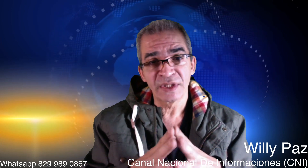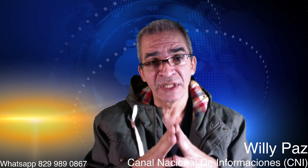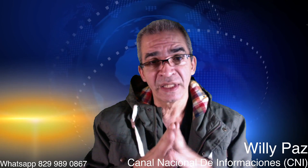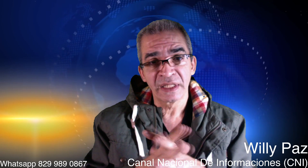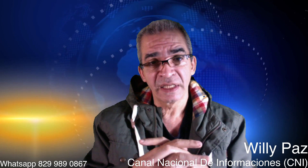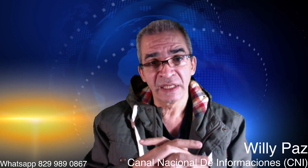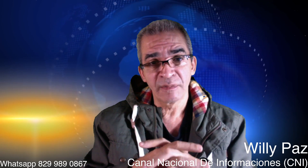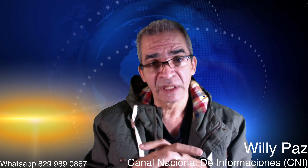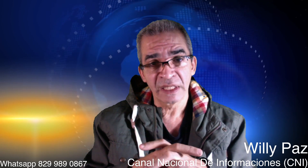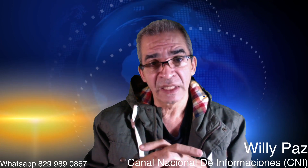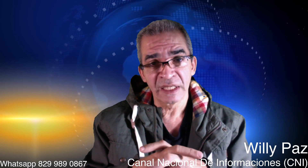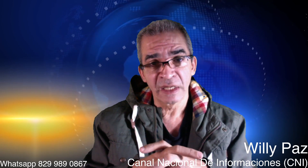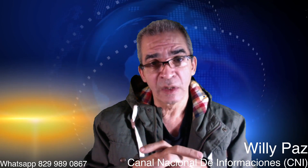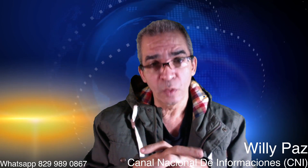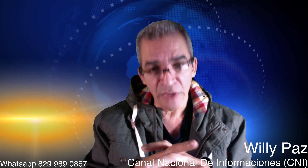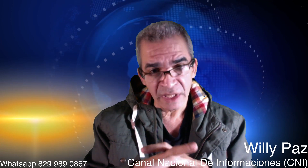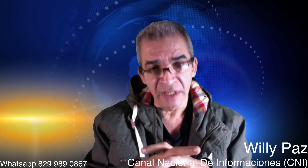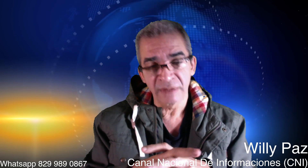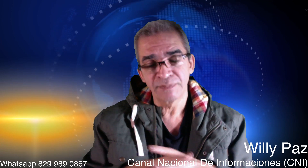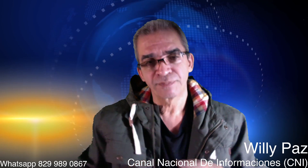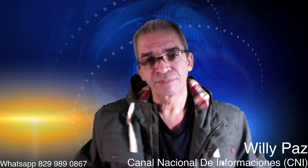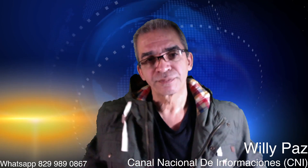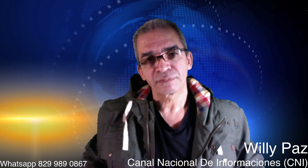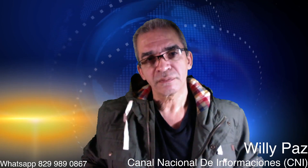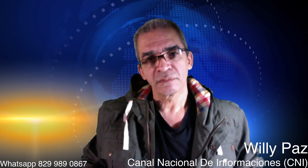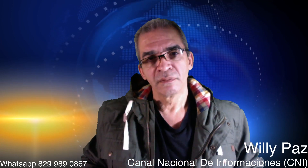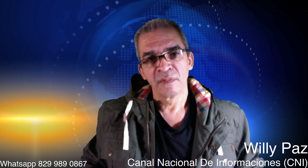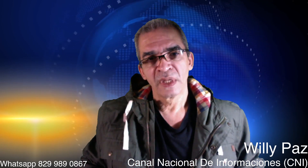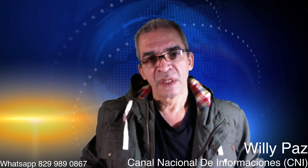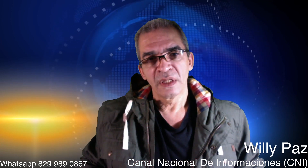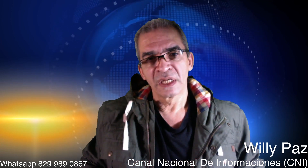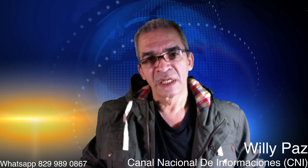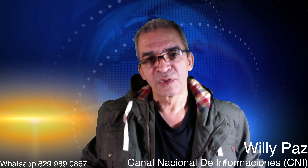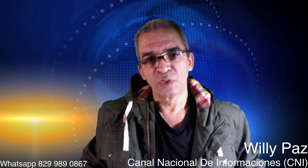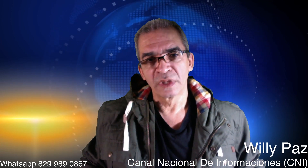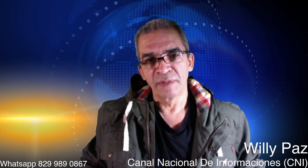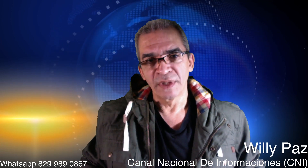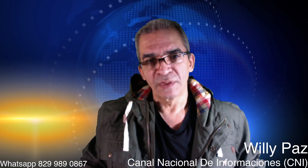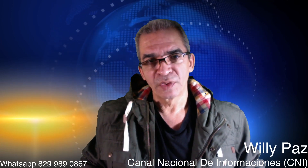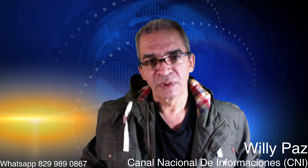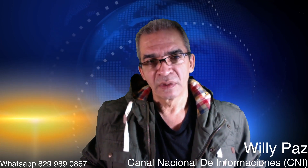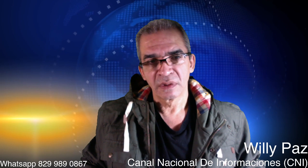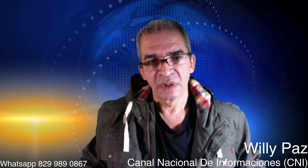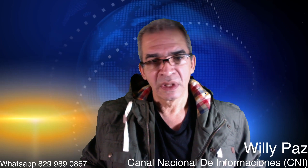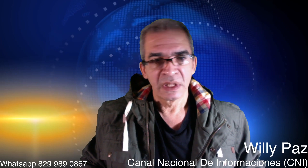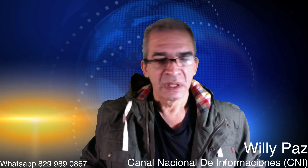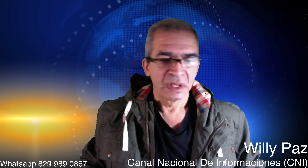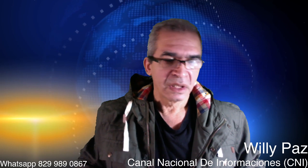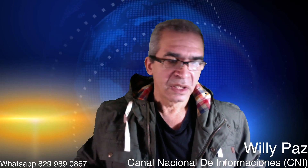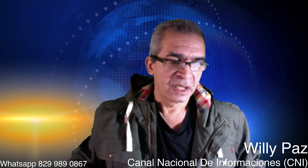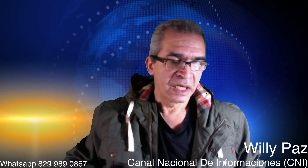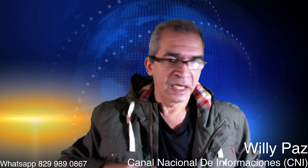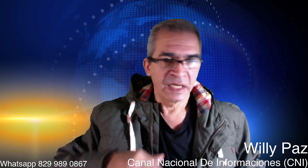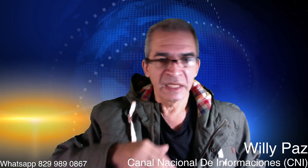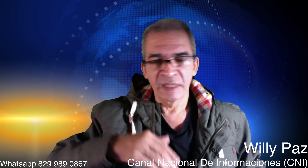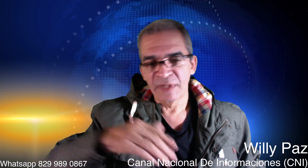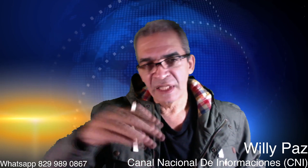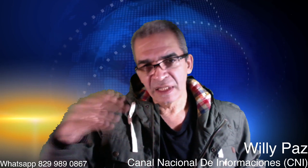al presidente en materia jurídica. ¿Y qué resulta, amigos?